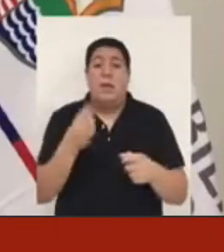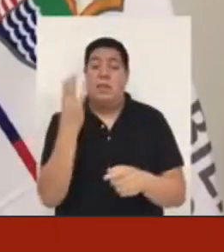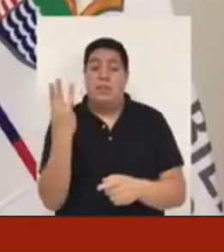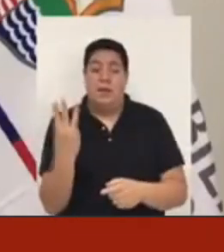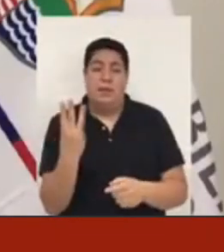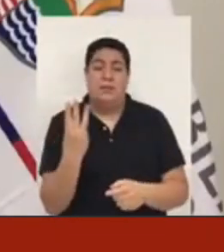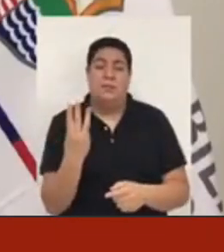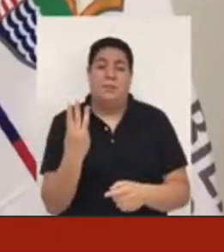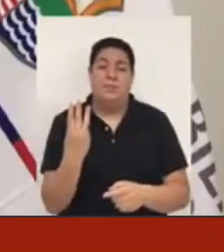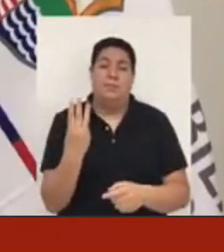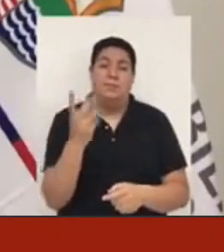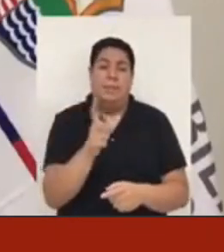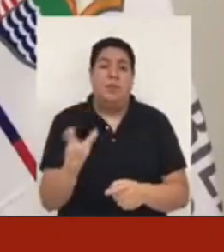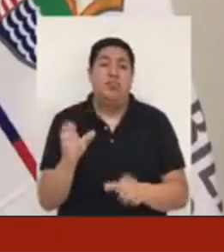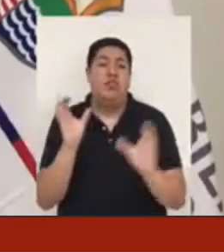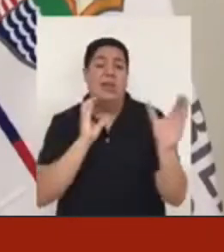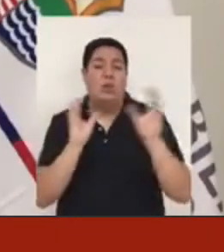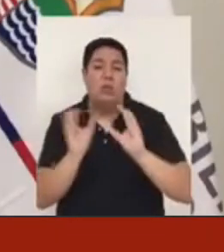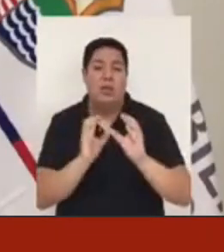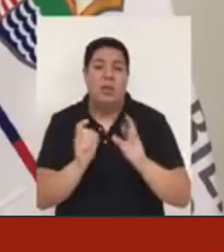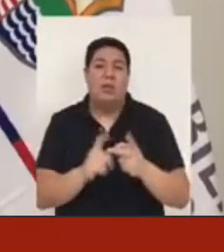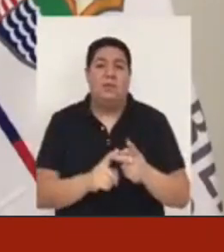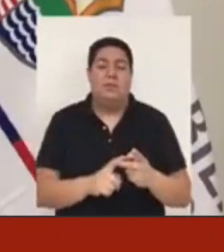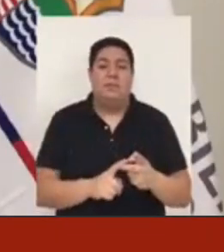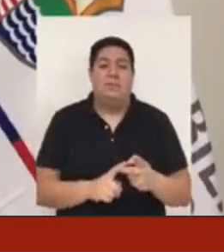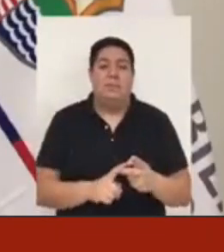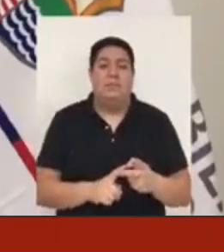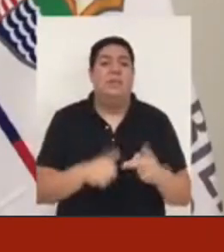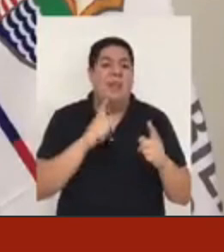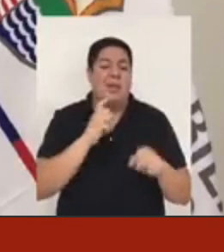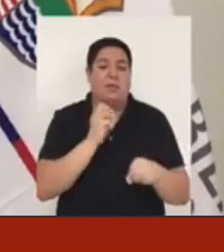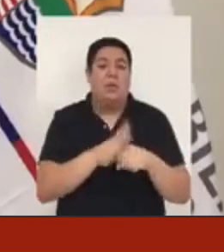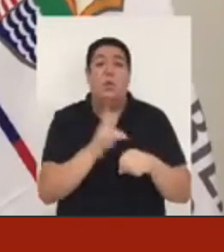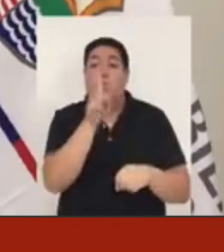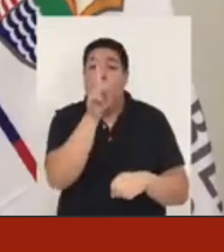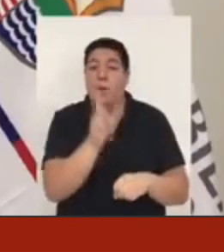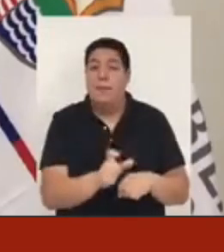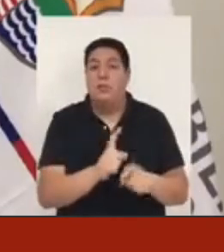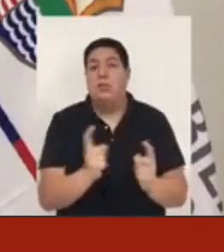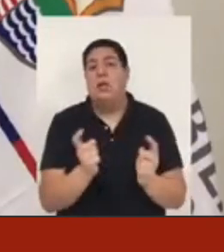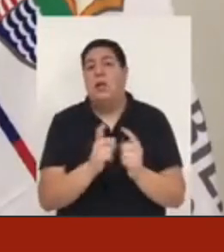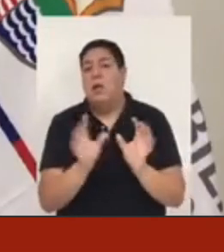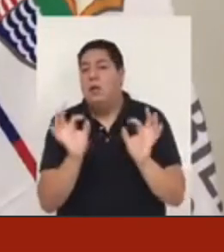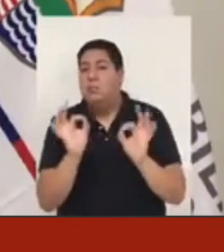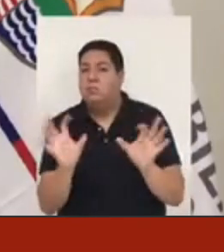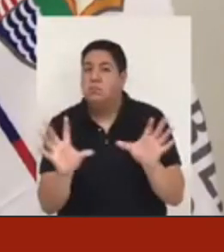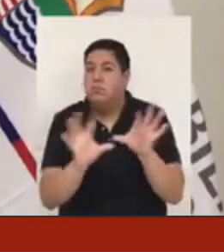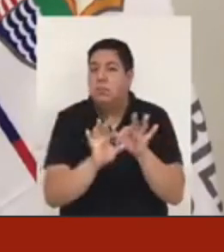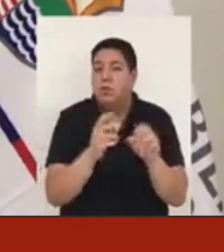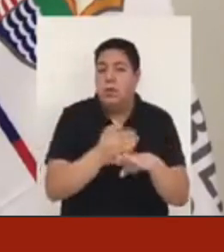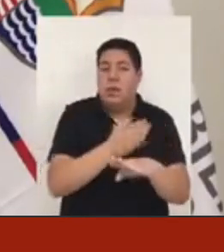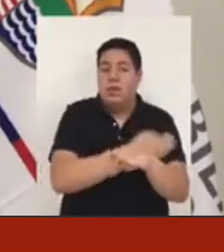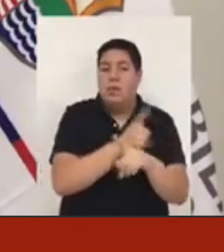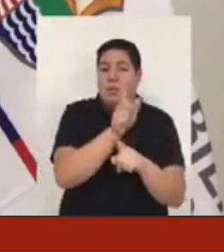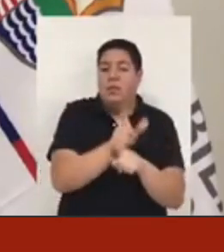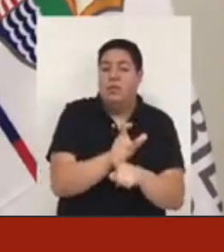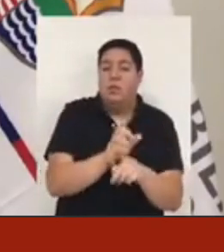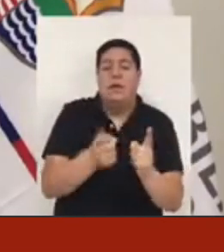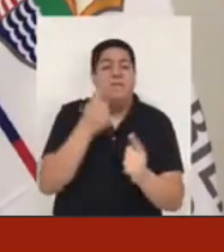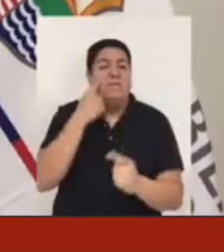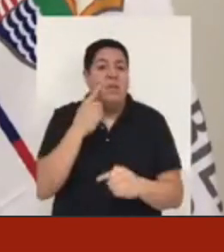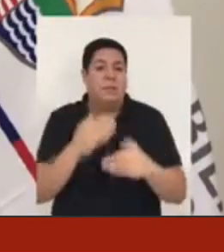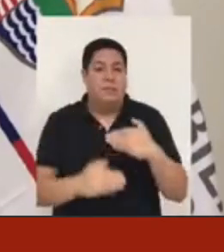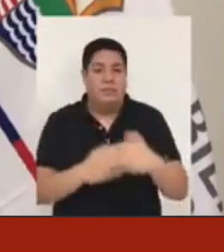3 casos en Cauquenes, que solamente uno de ellos podría estar relacionado con el caso anterior. Hay que ir viendo cómo